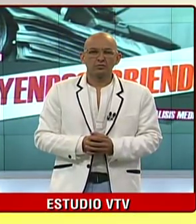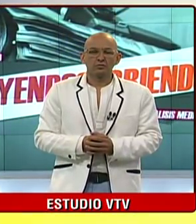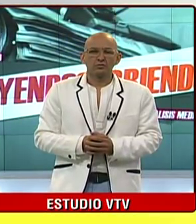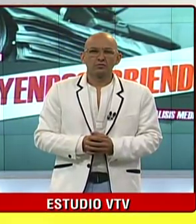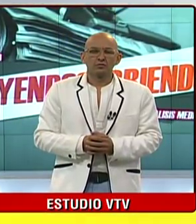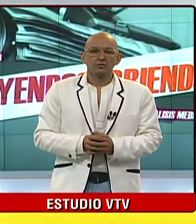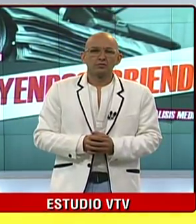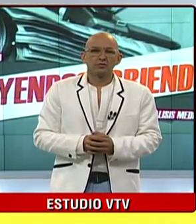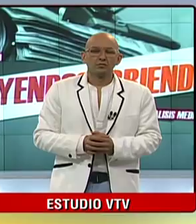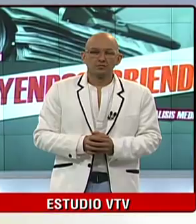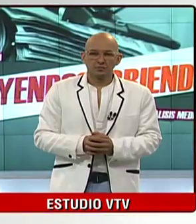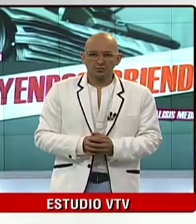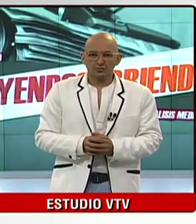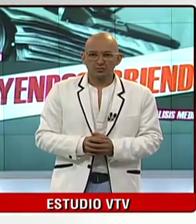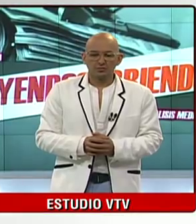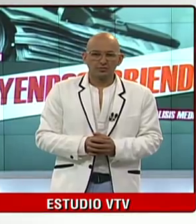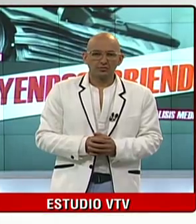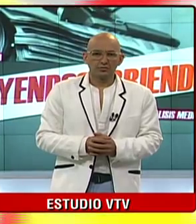Lo traían del exterior.